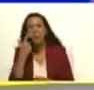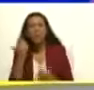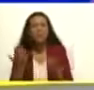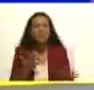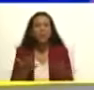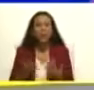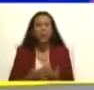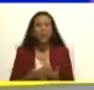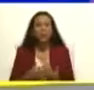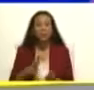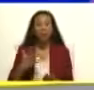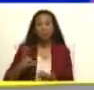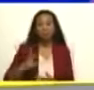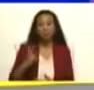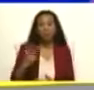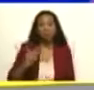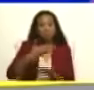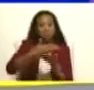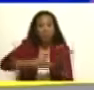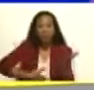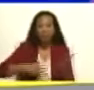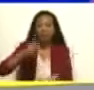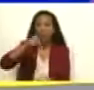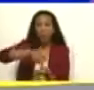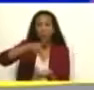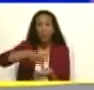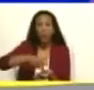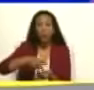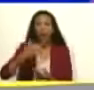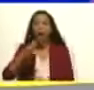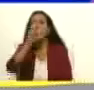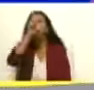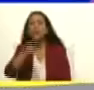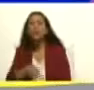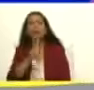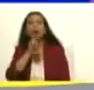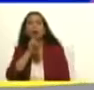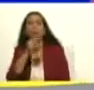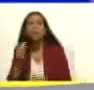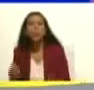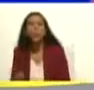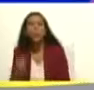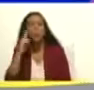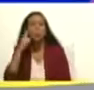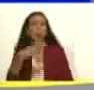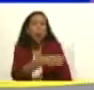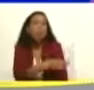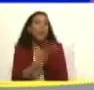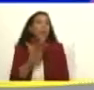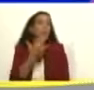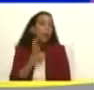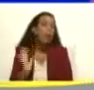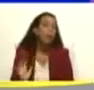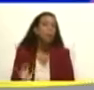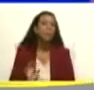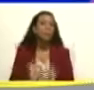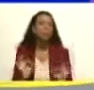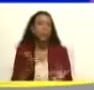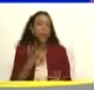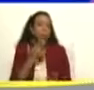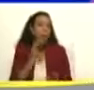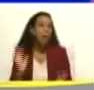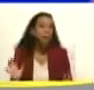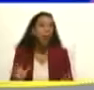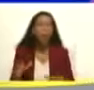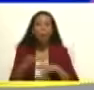tocado estar en actos donde va y habla una persona dirigente de la oposición en ese estado o